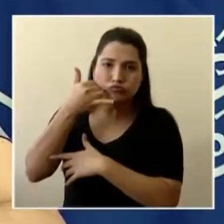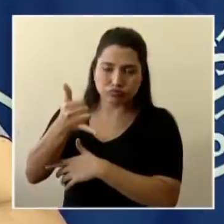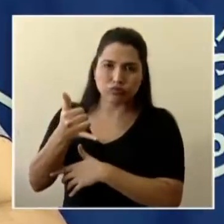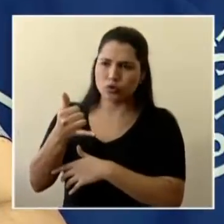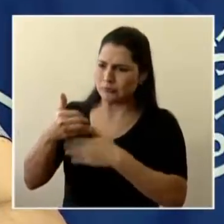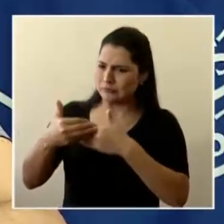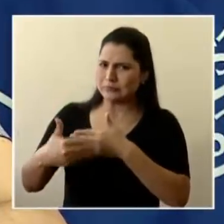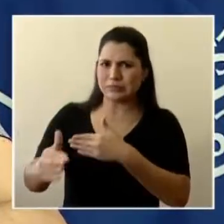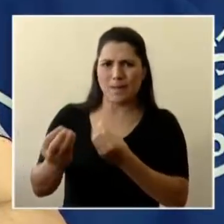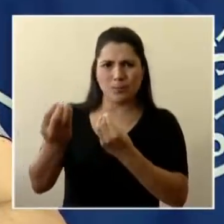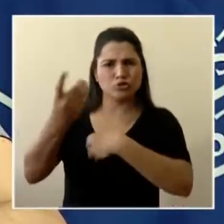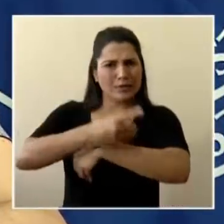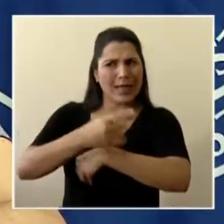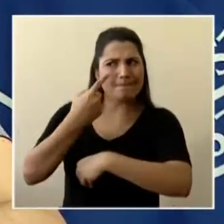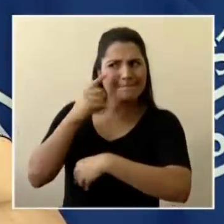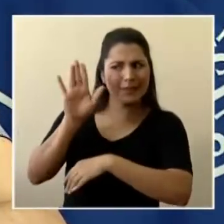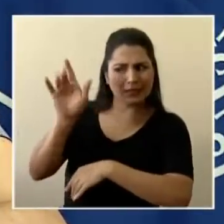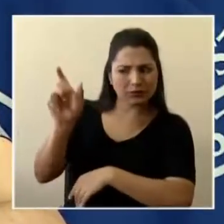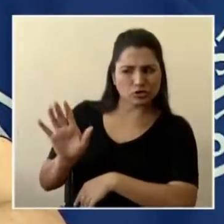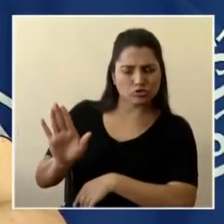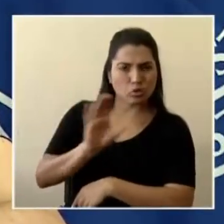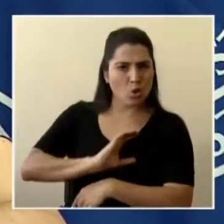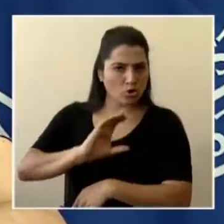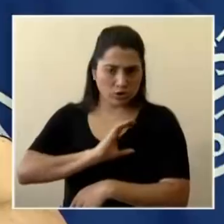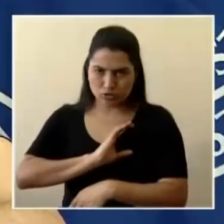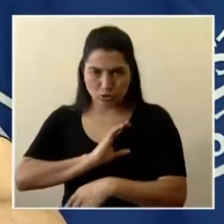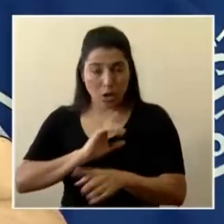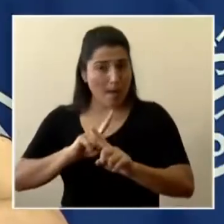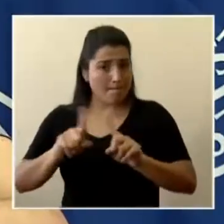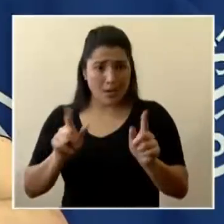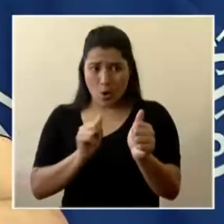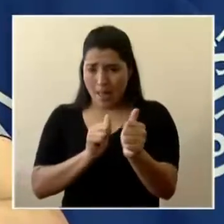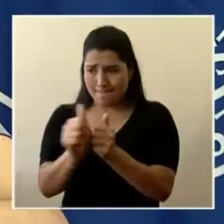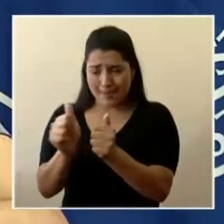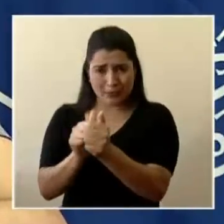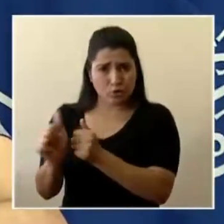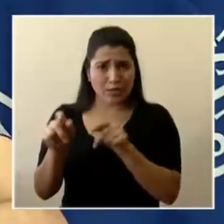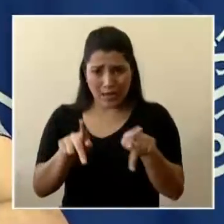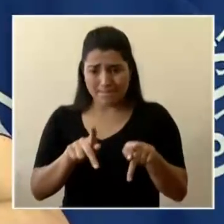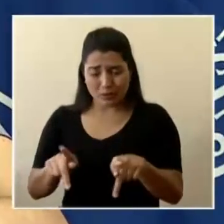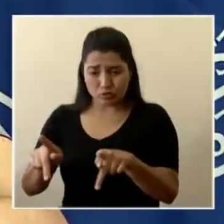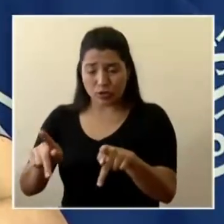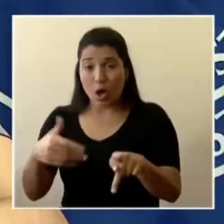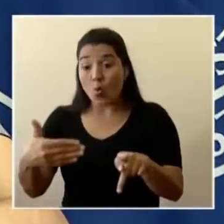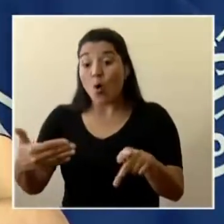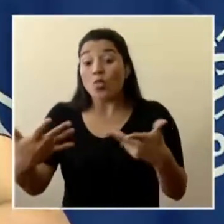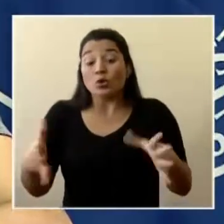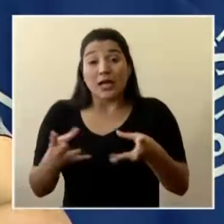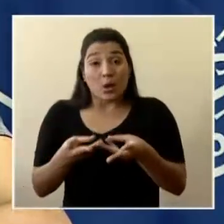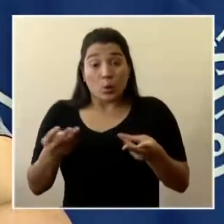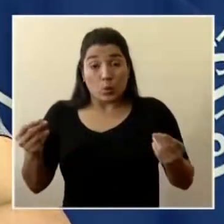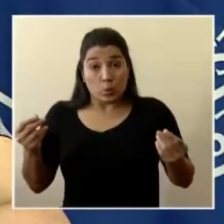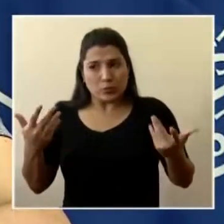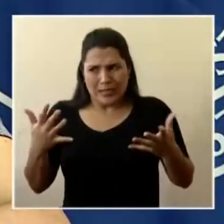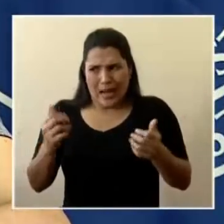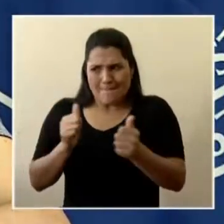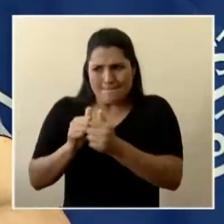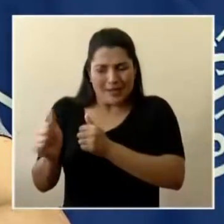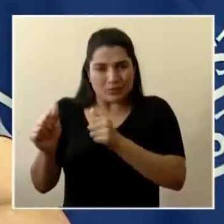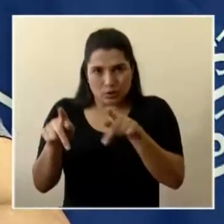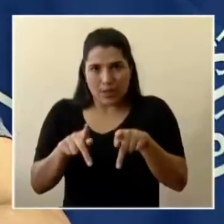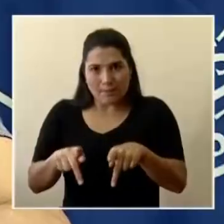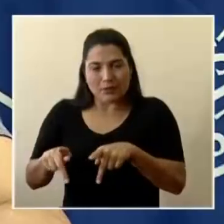chequear el estatus, pero ya la gran mayoría de la evidencia fuerte de una cantidad de casos